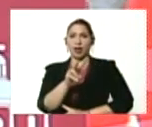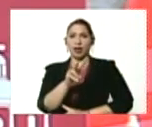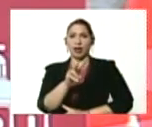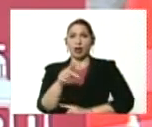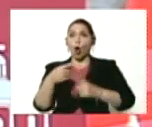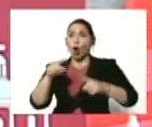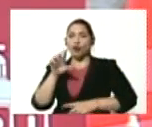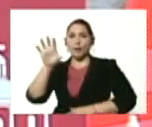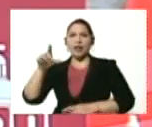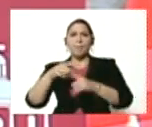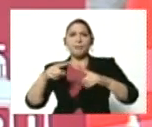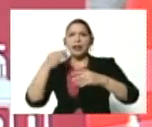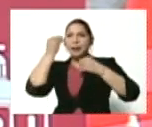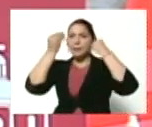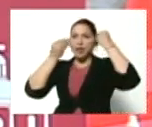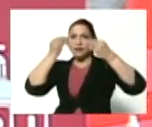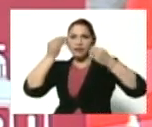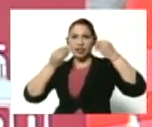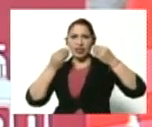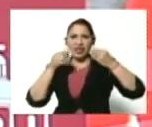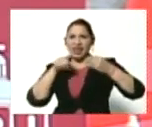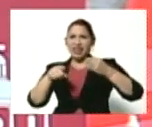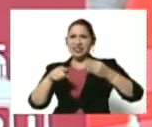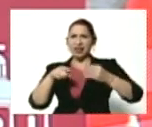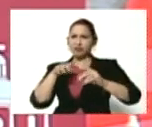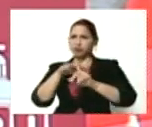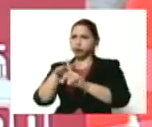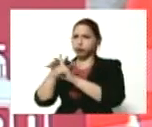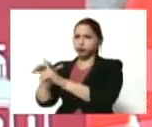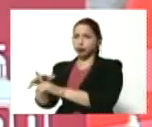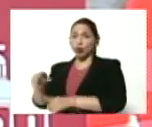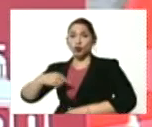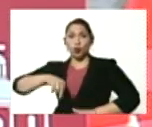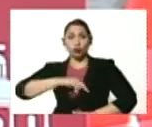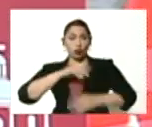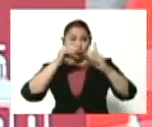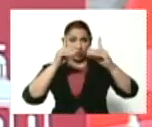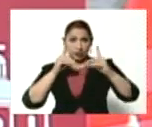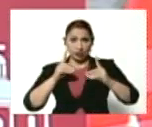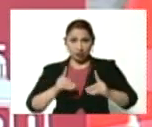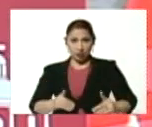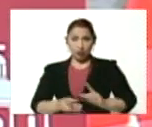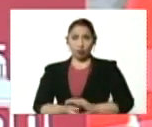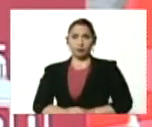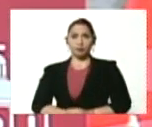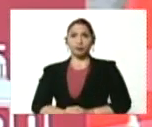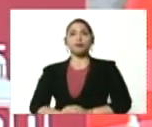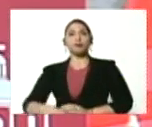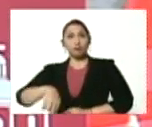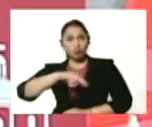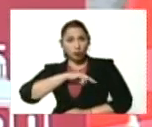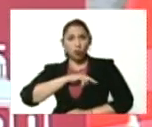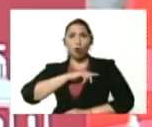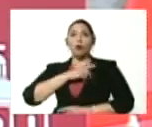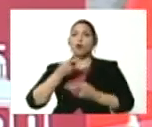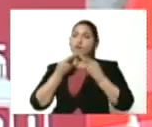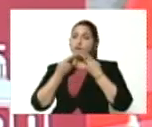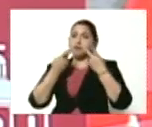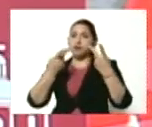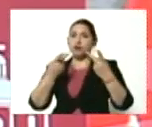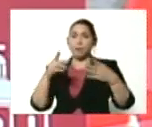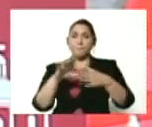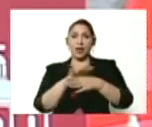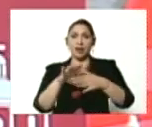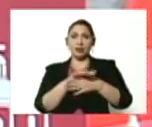que se perpetren estos actos. Nosotros hemos decidido, y así lo anunciaremos el próximo martes en la sesión ordinaria de la